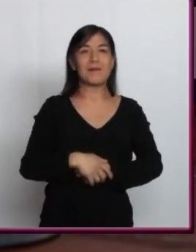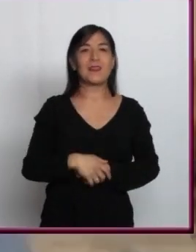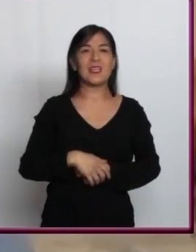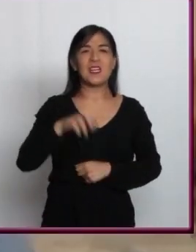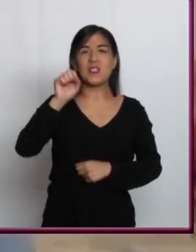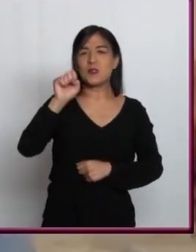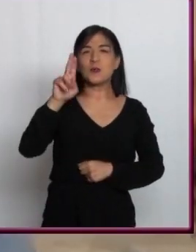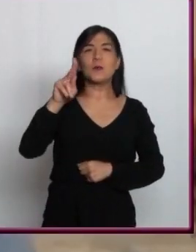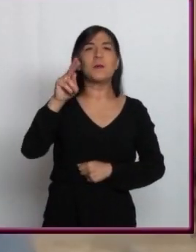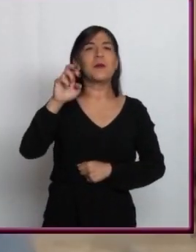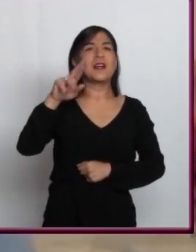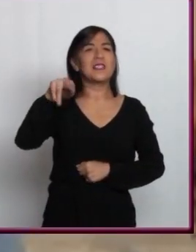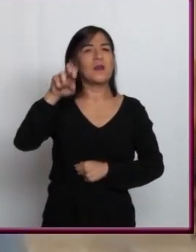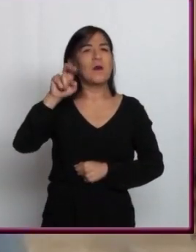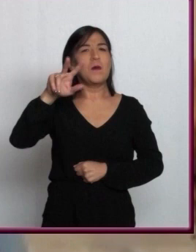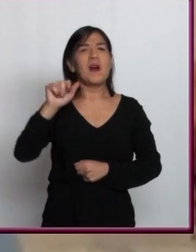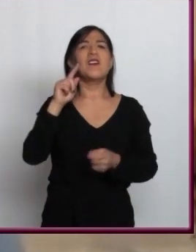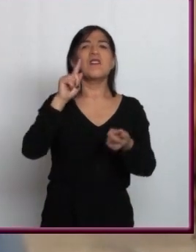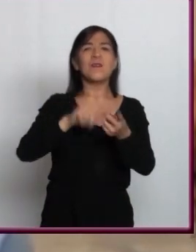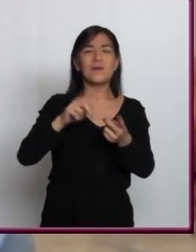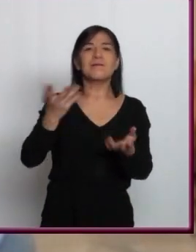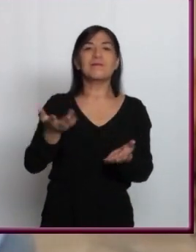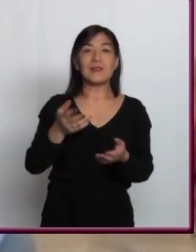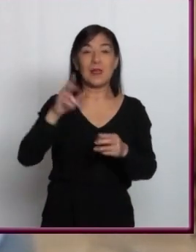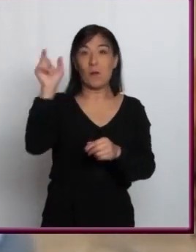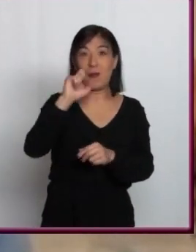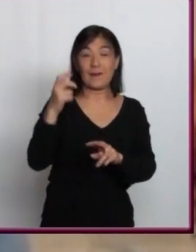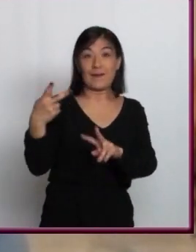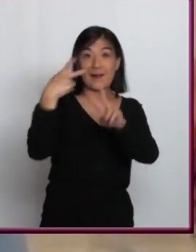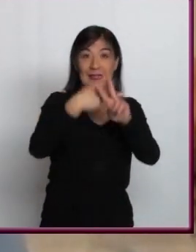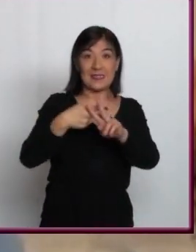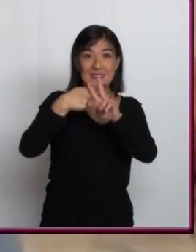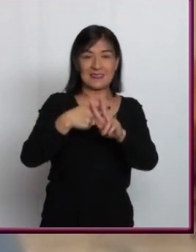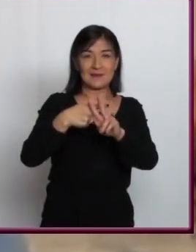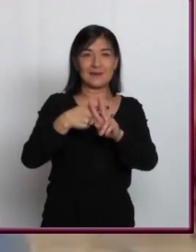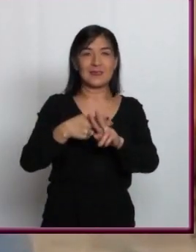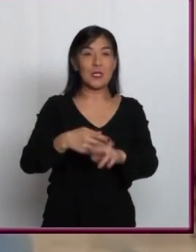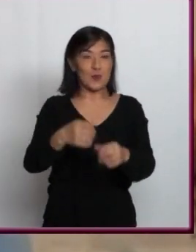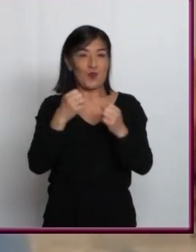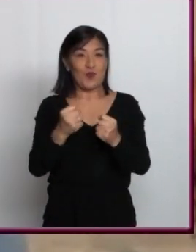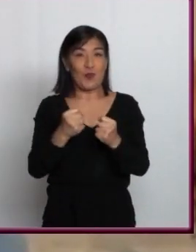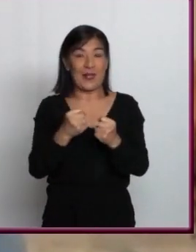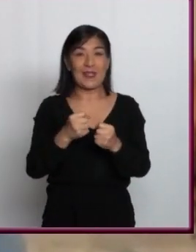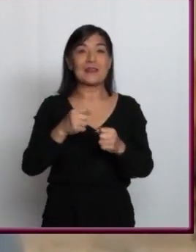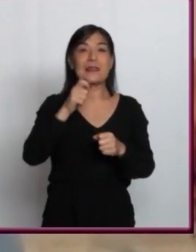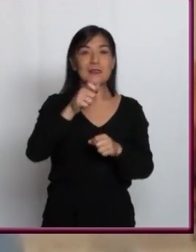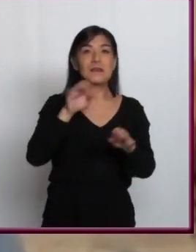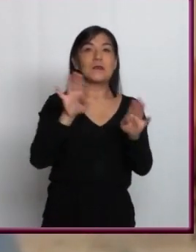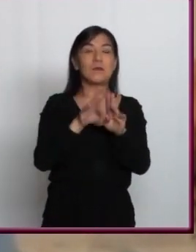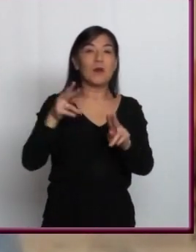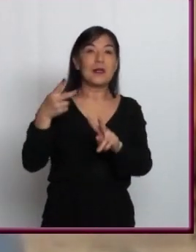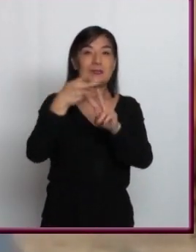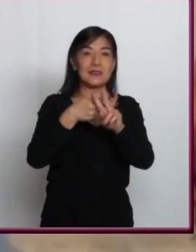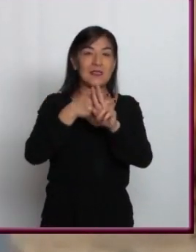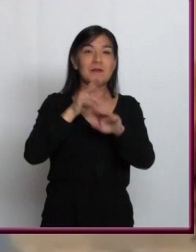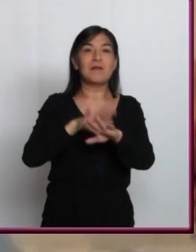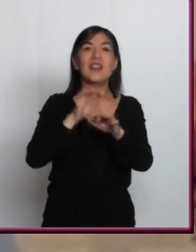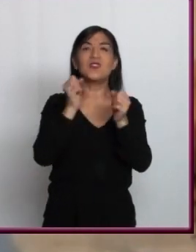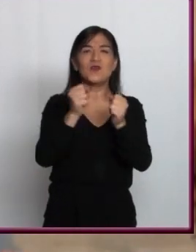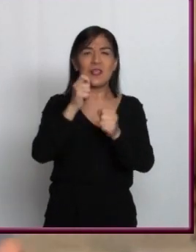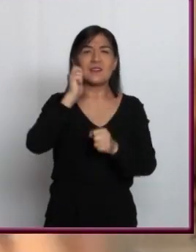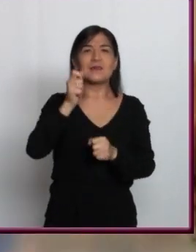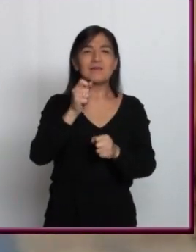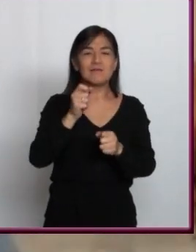se da cuando una estrella muy masiva muere. Las estrellas muy masivas las vamos a